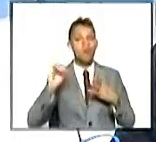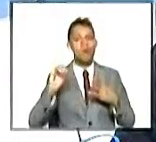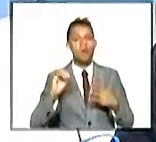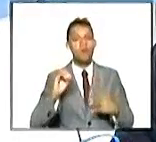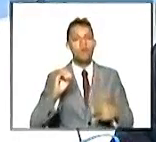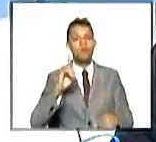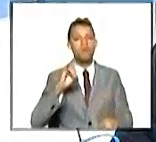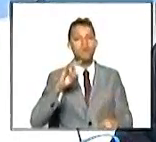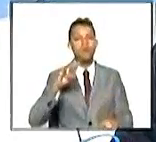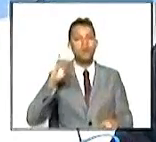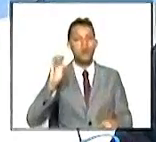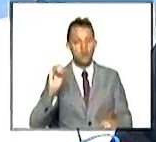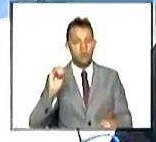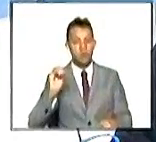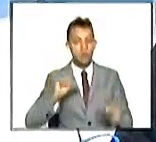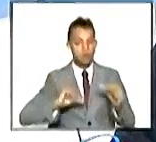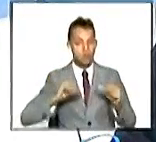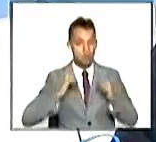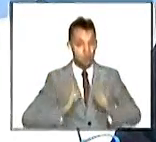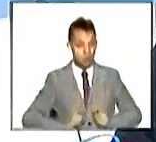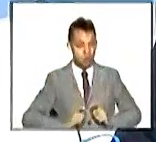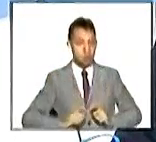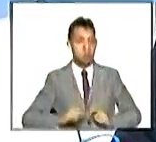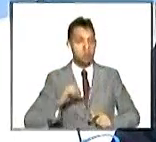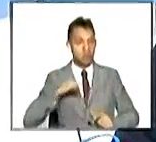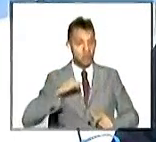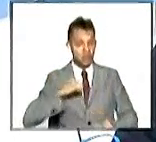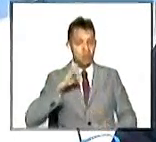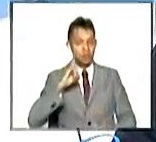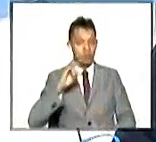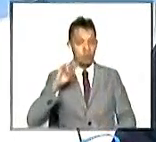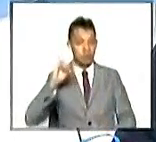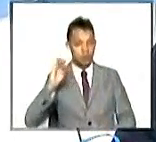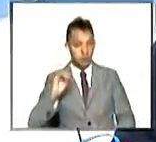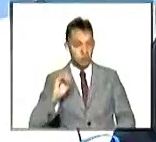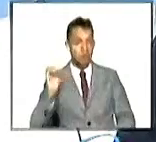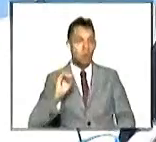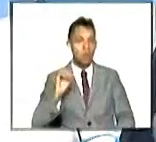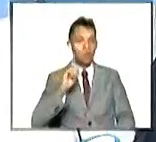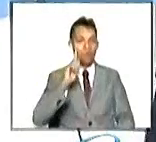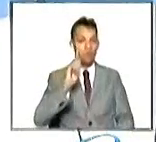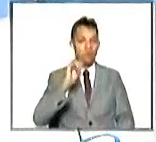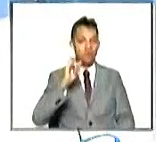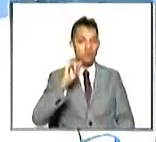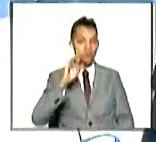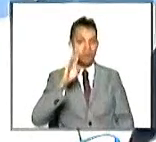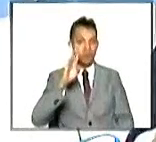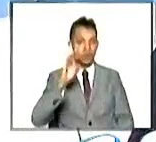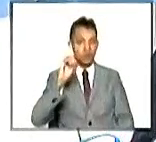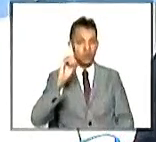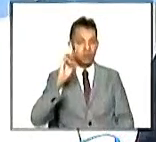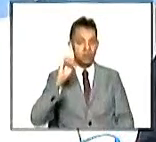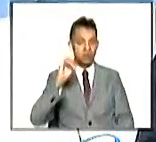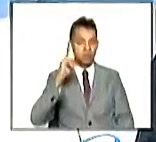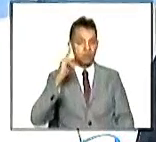úrico, es decir, la fibromialgia, porque empiezan a doler y también